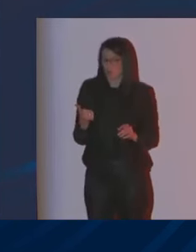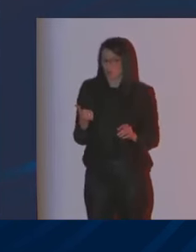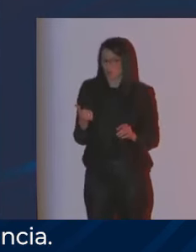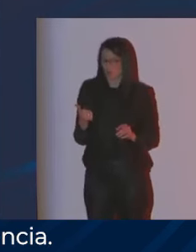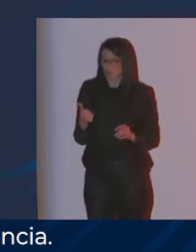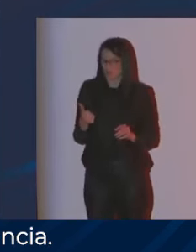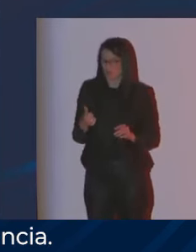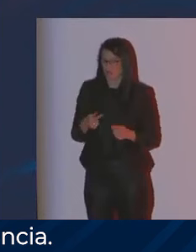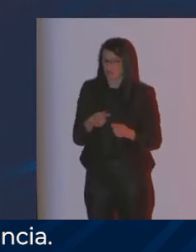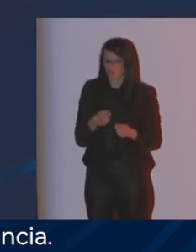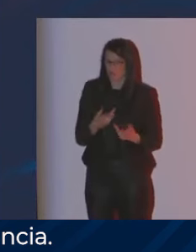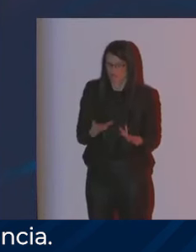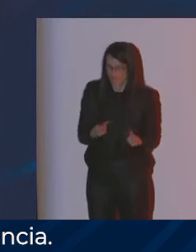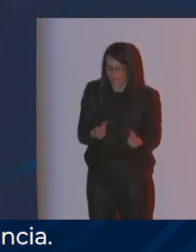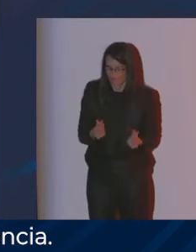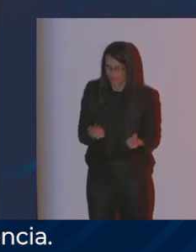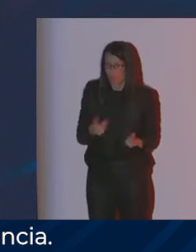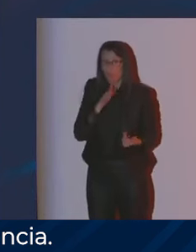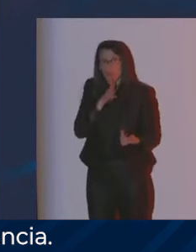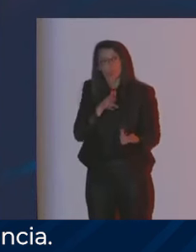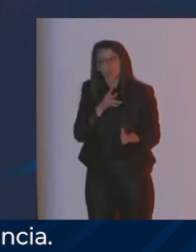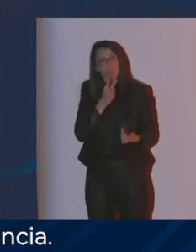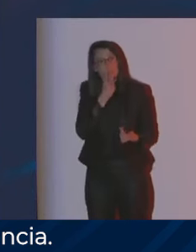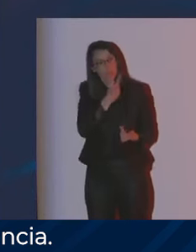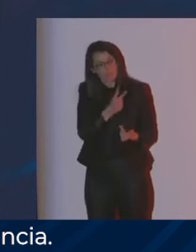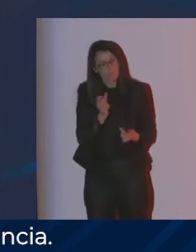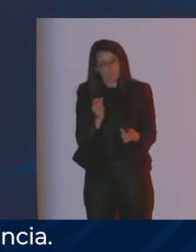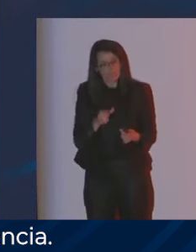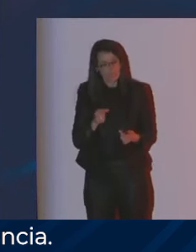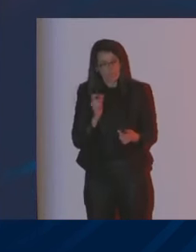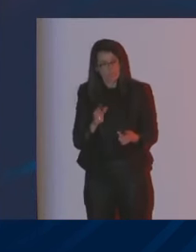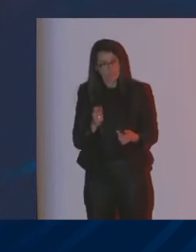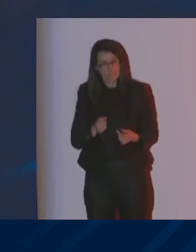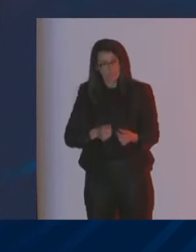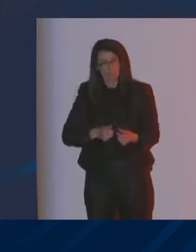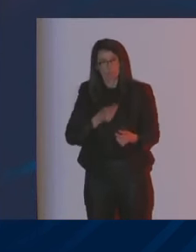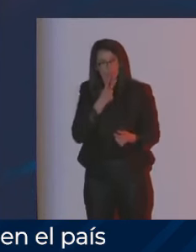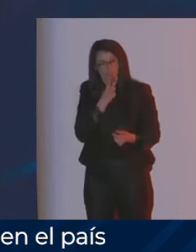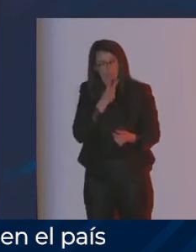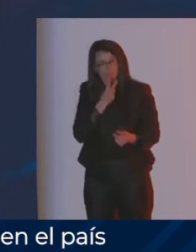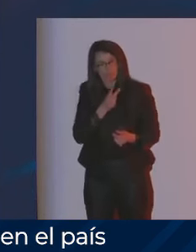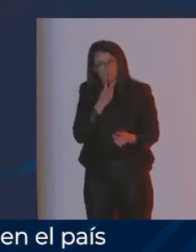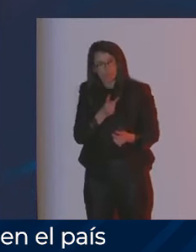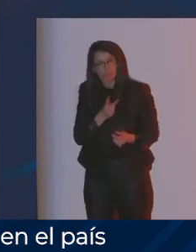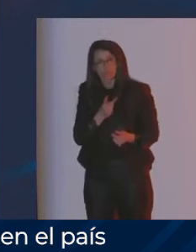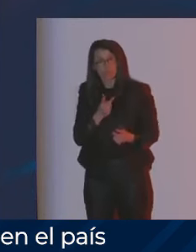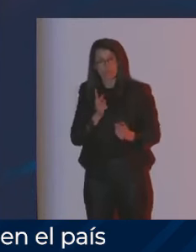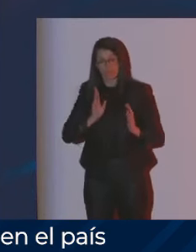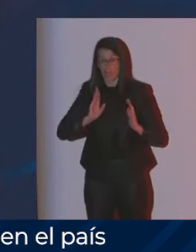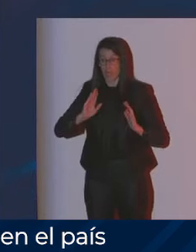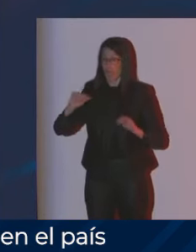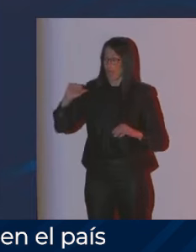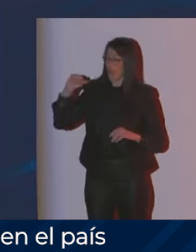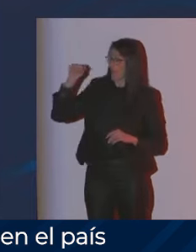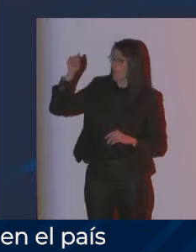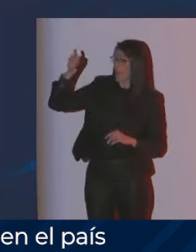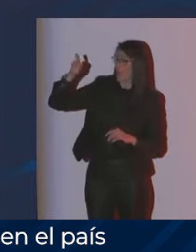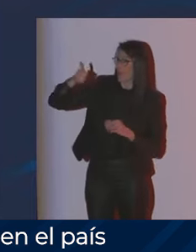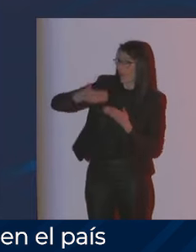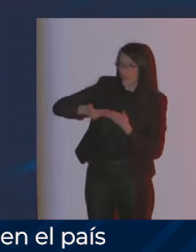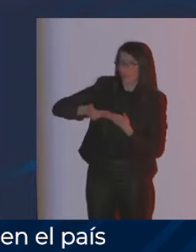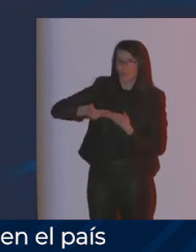amenazado. Por eso es que lo visitamos cada vez con más frecuencia. Durante todo este tiempo también nos